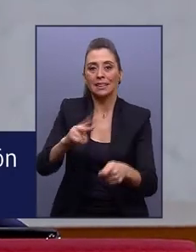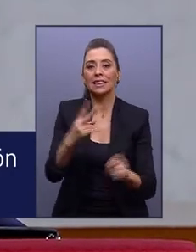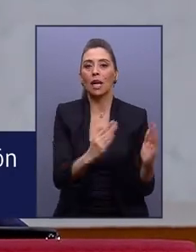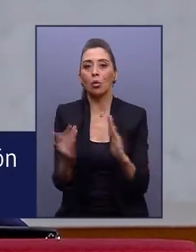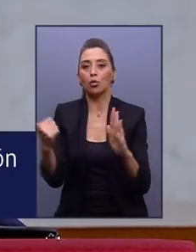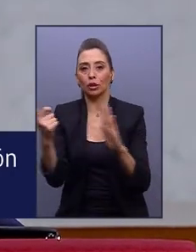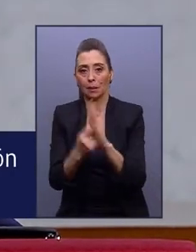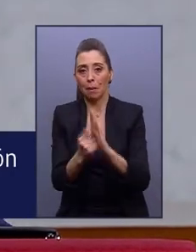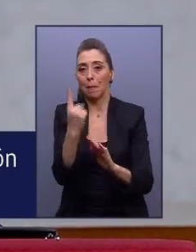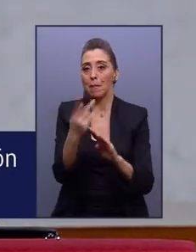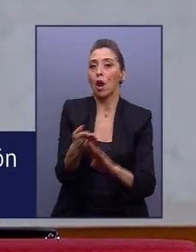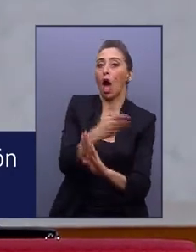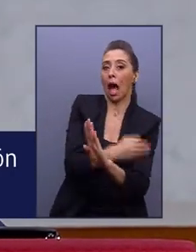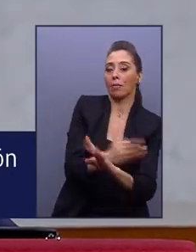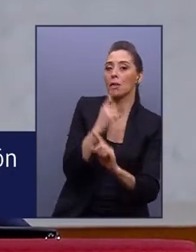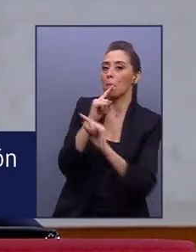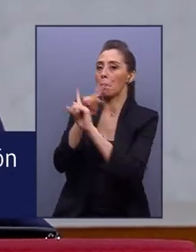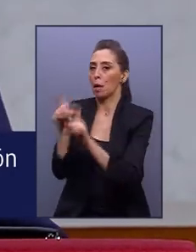previa consulta indígena.